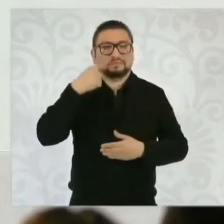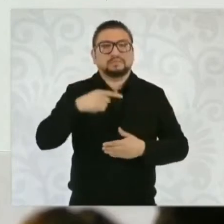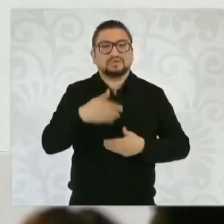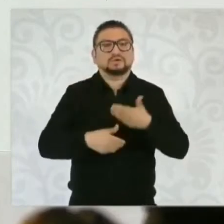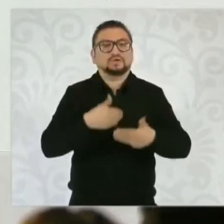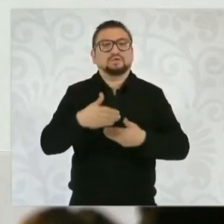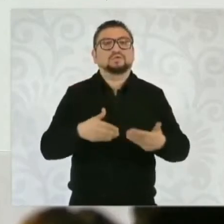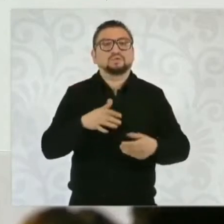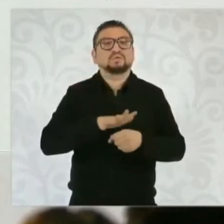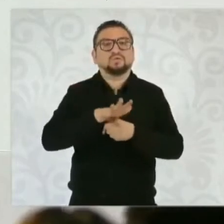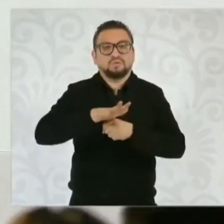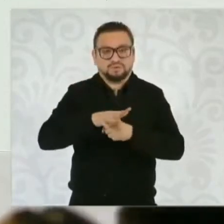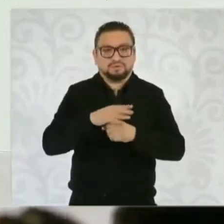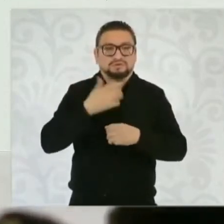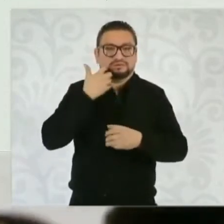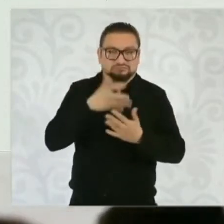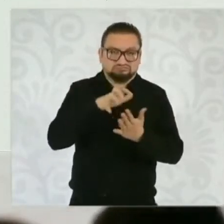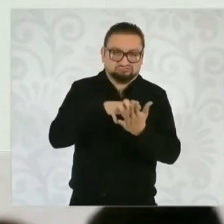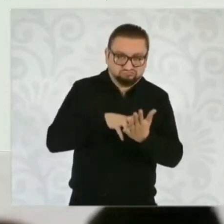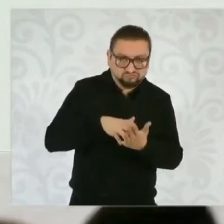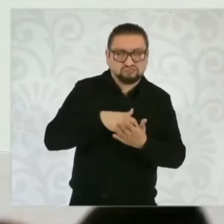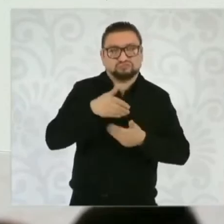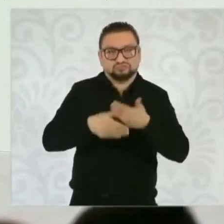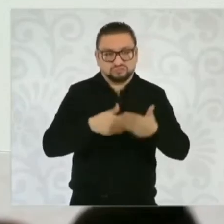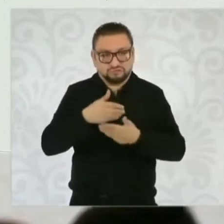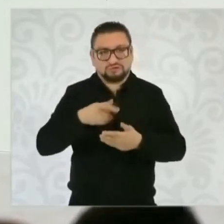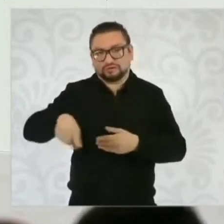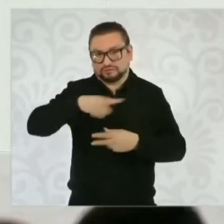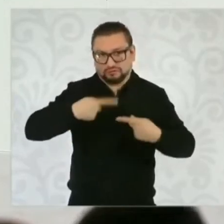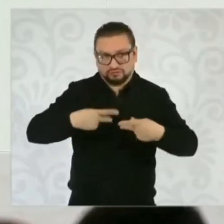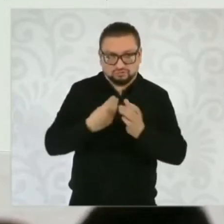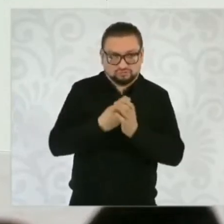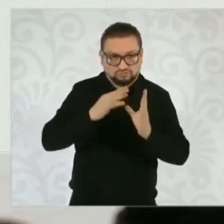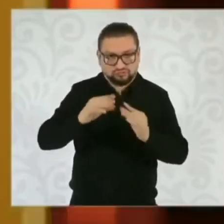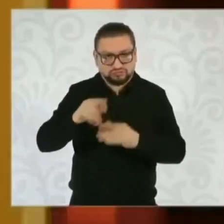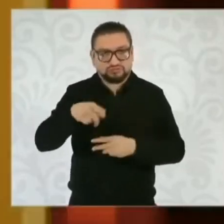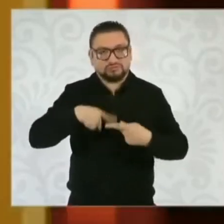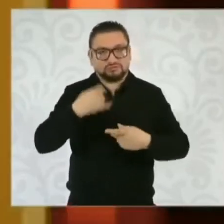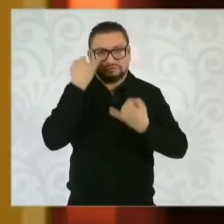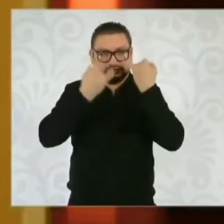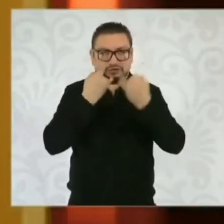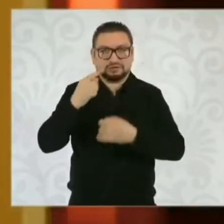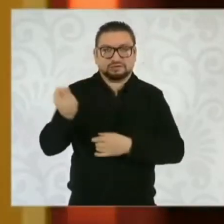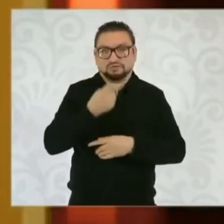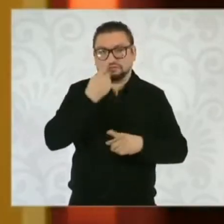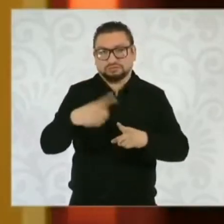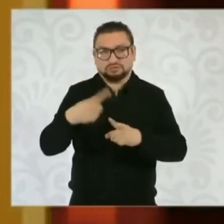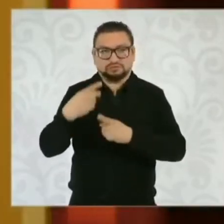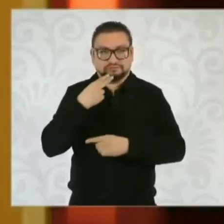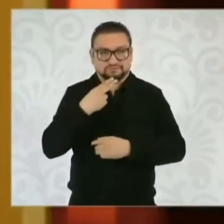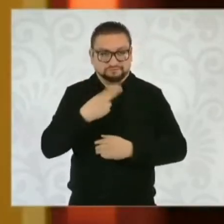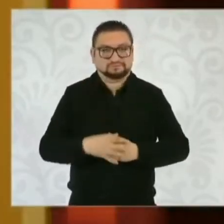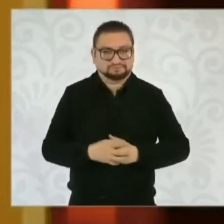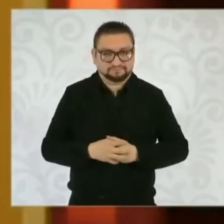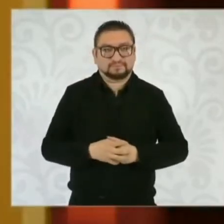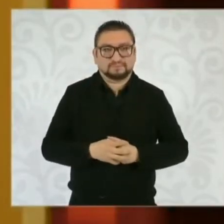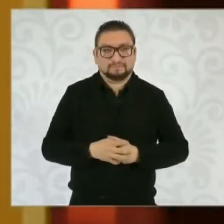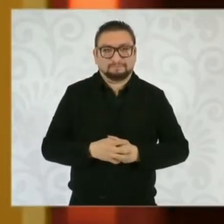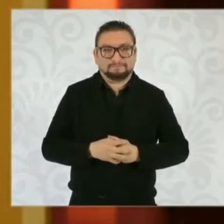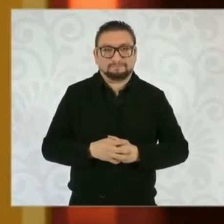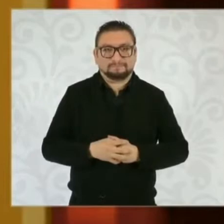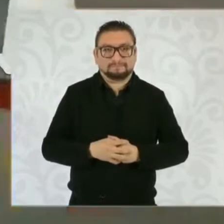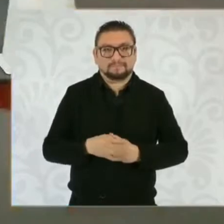como progresividad, austeridad republicana, la formación de nuestro personal, innovación tecnológica, la